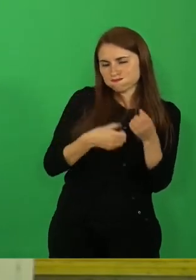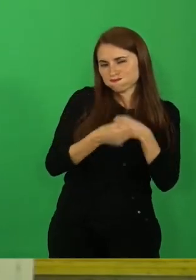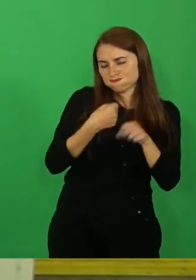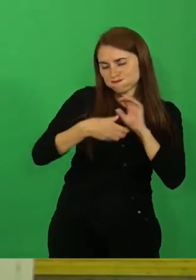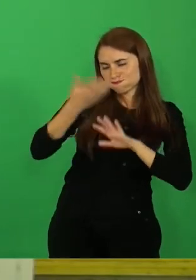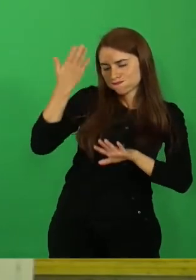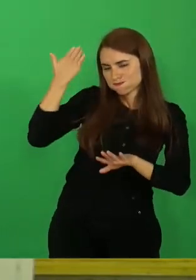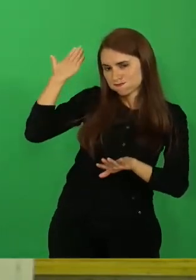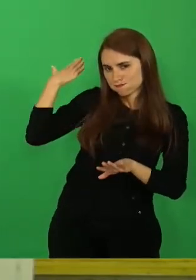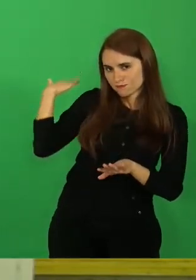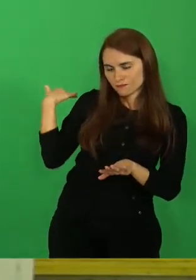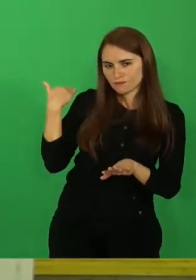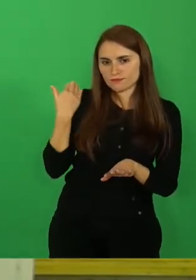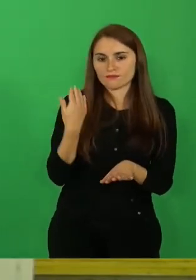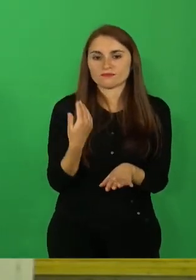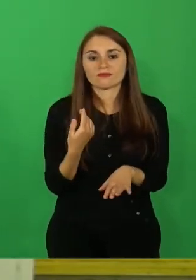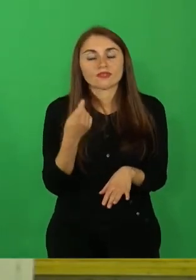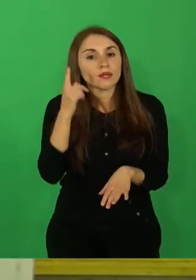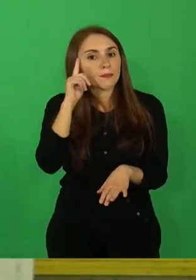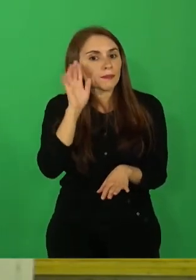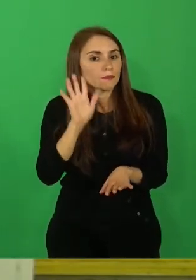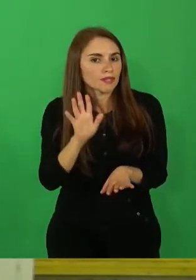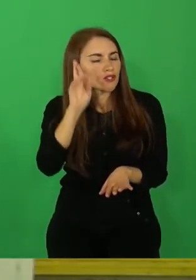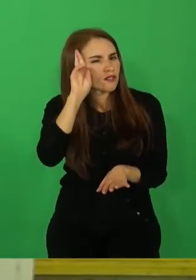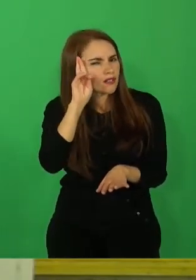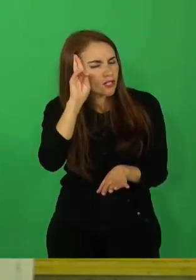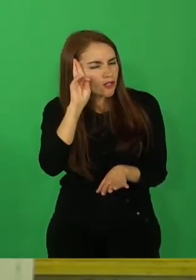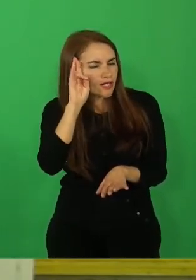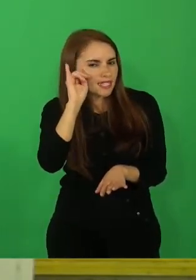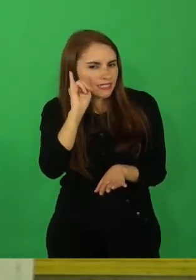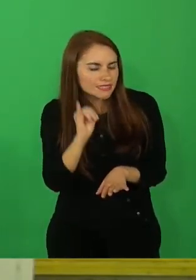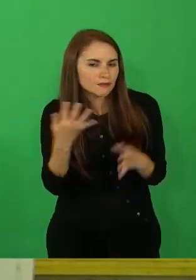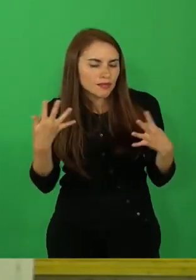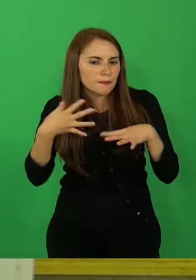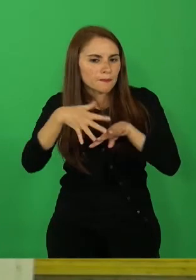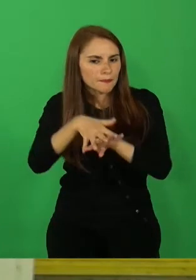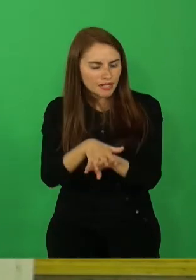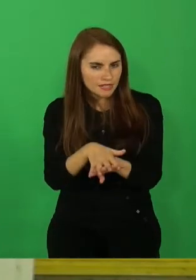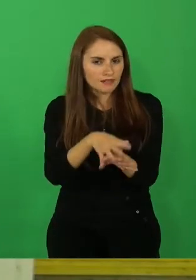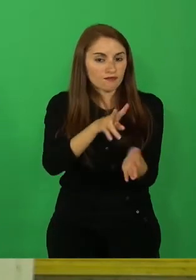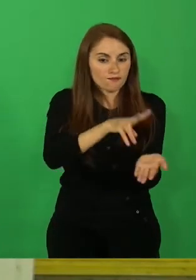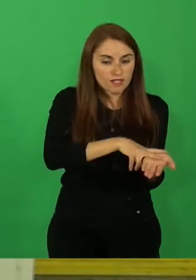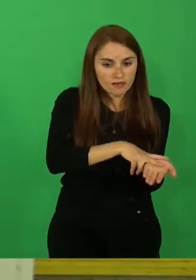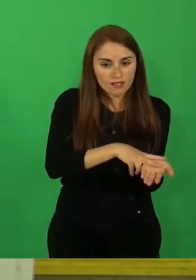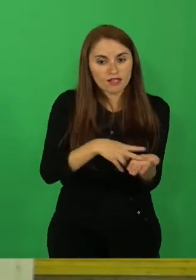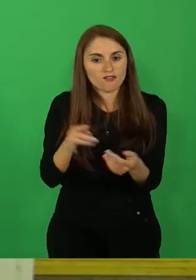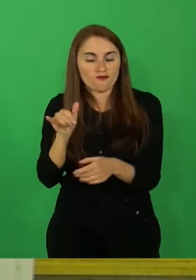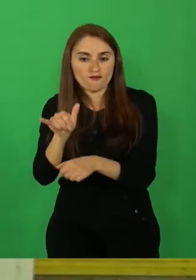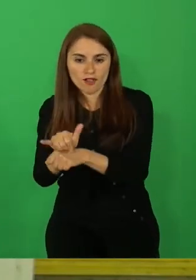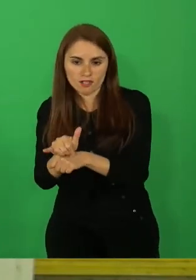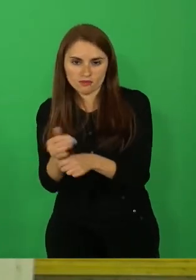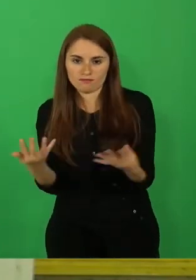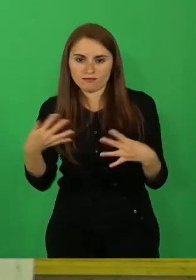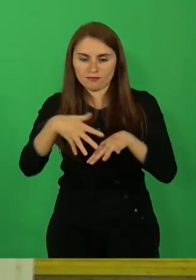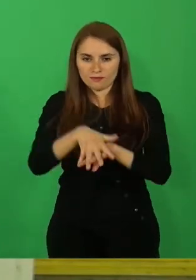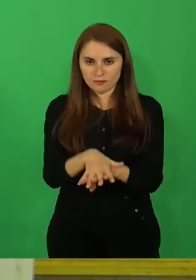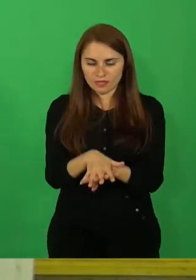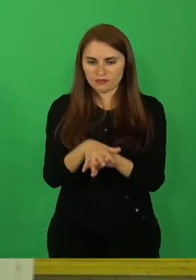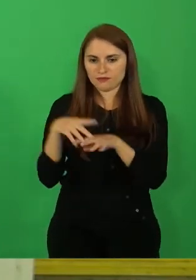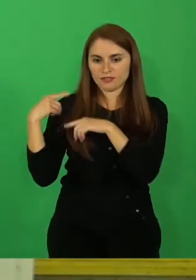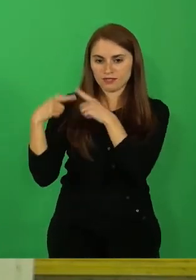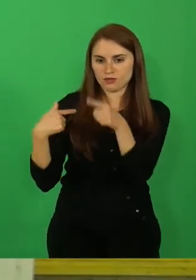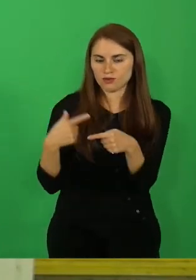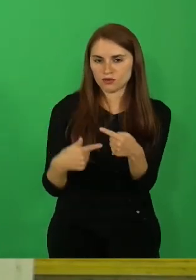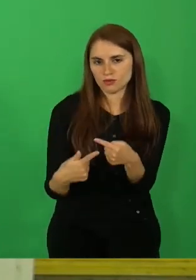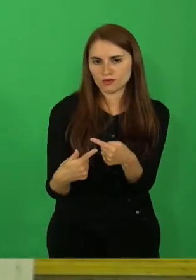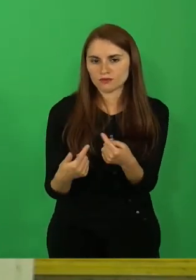muchos años atrás. Pero no nos olvidemos que lo principal es que siempre va a mezclar la realidad y la ficción. Me va a dar hechos